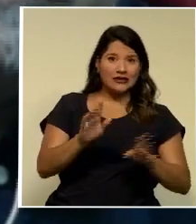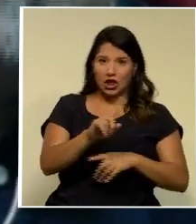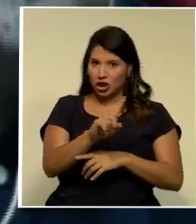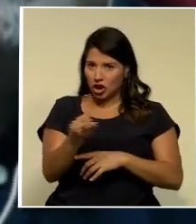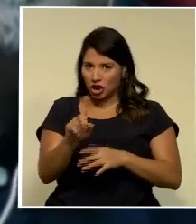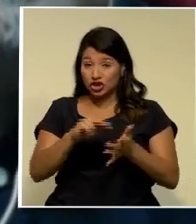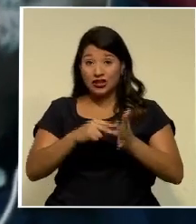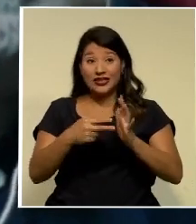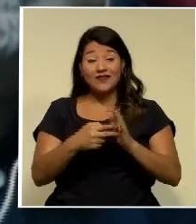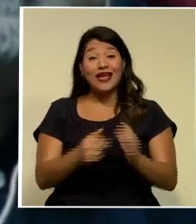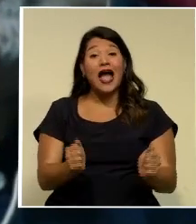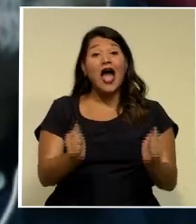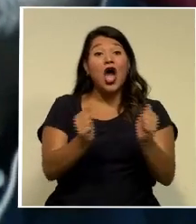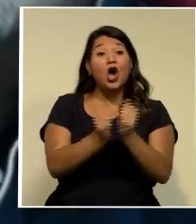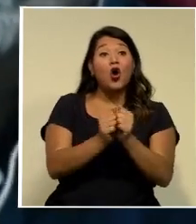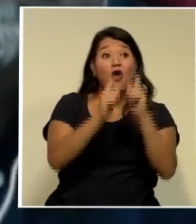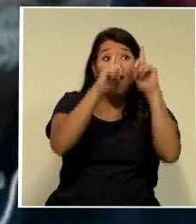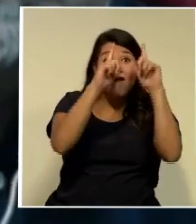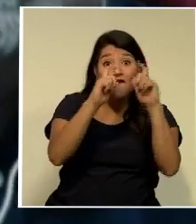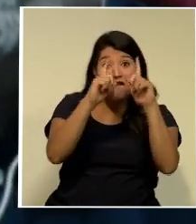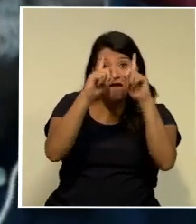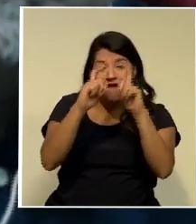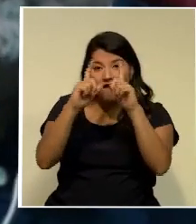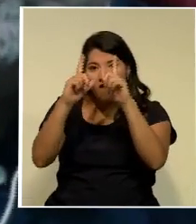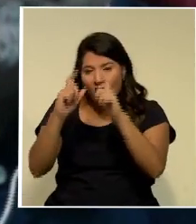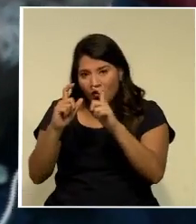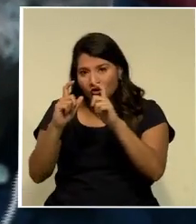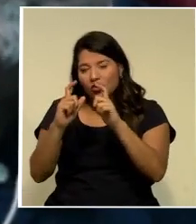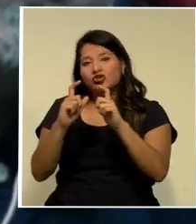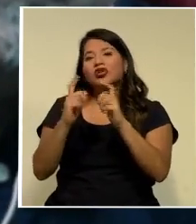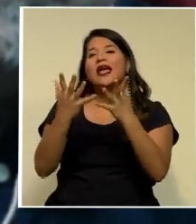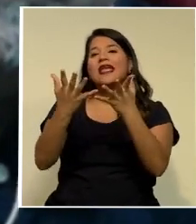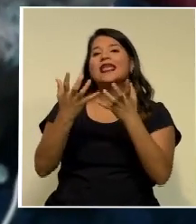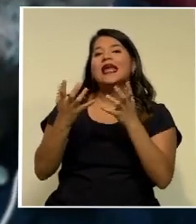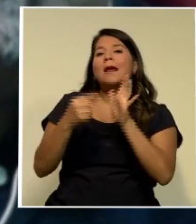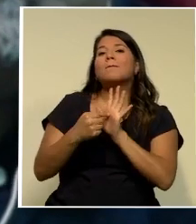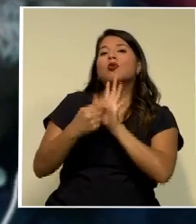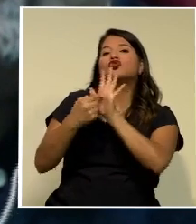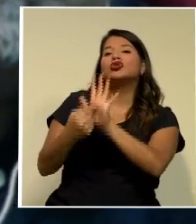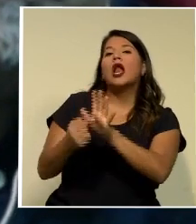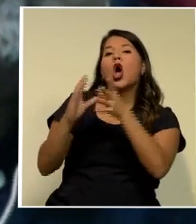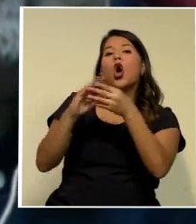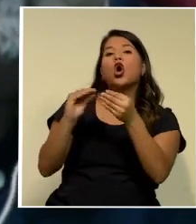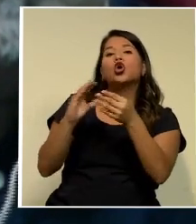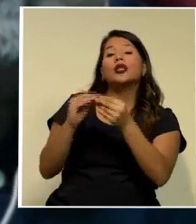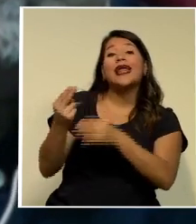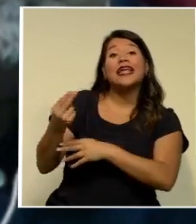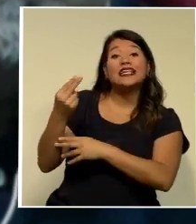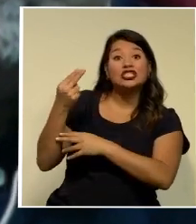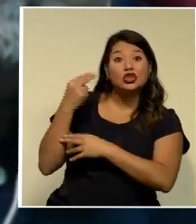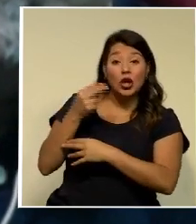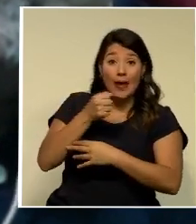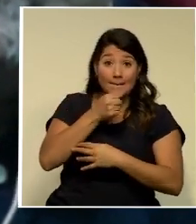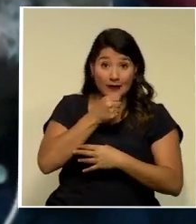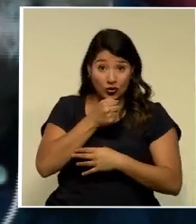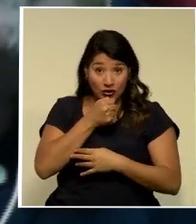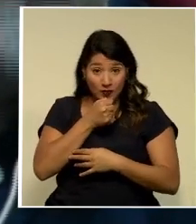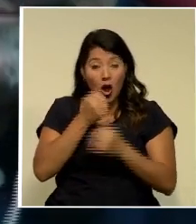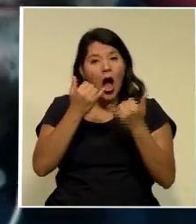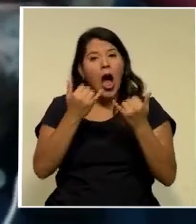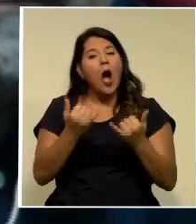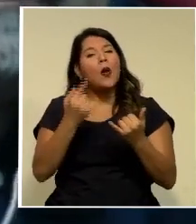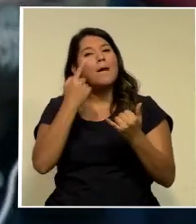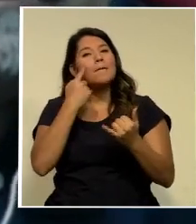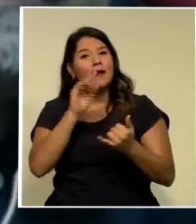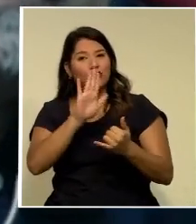una historia periodística a través de las imágenes. Te propongo que veamos parte de tu Ujú.